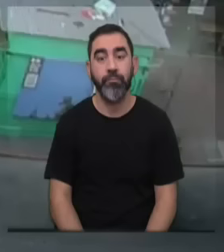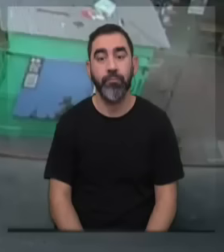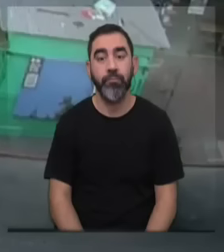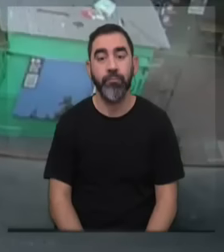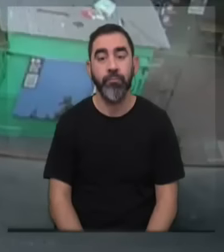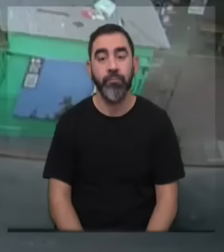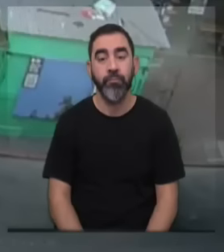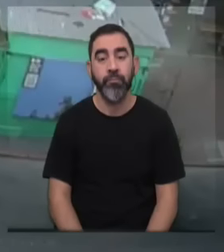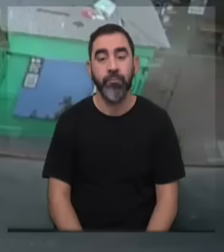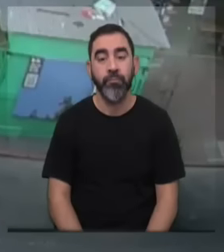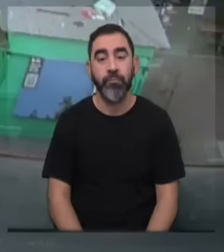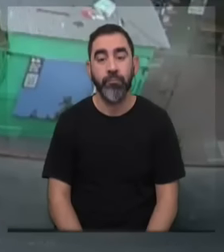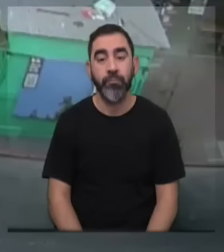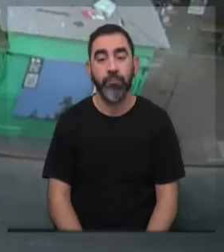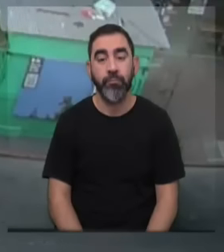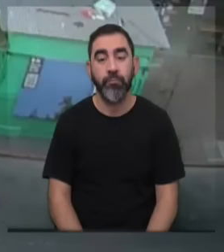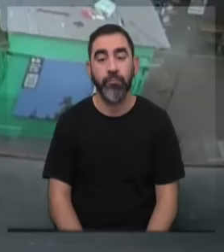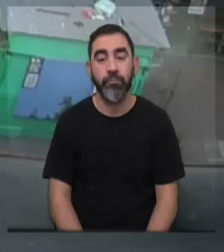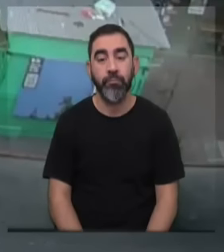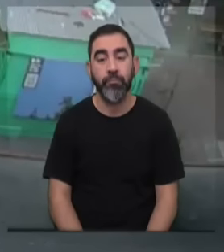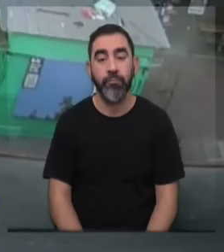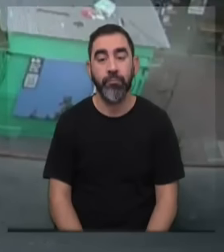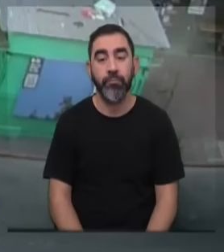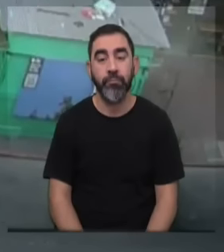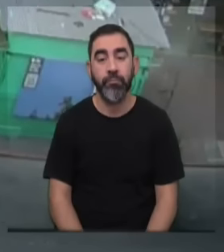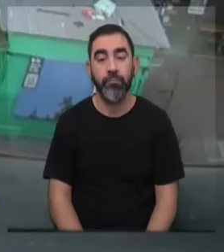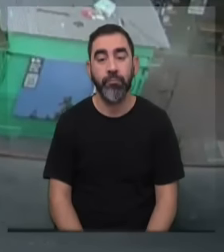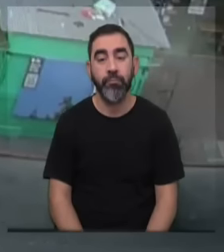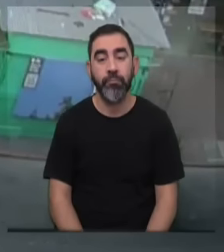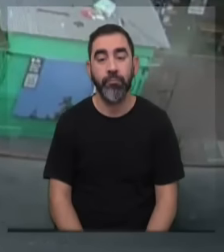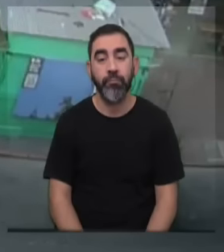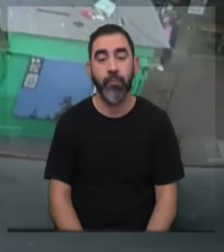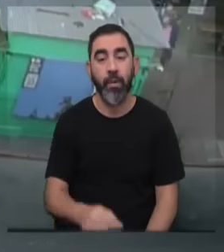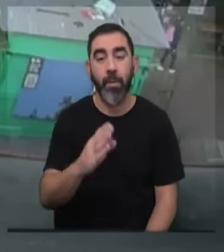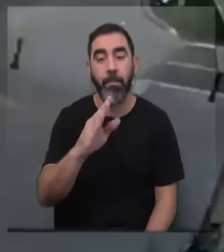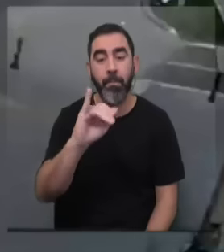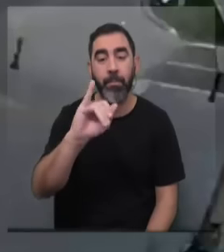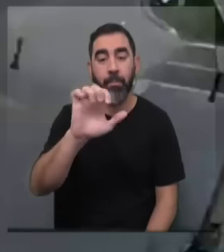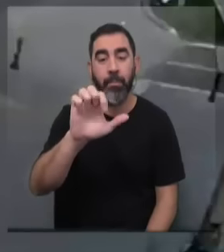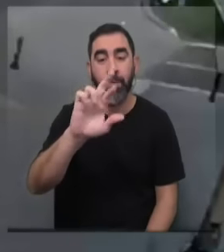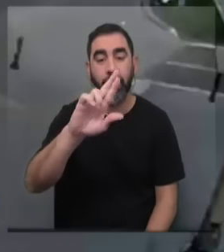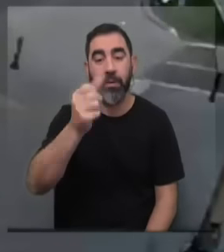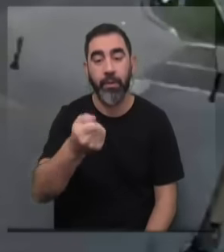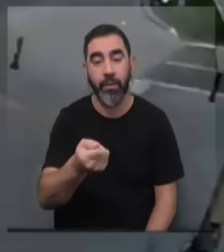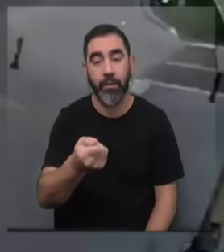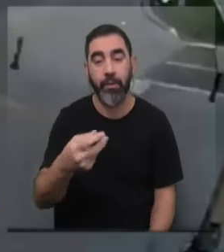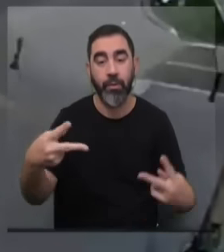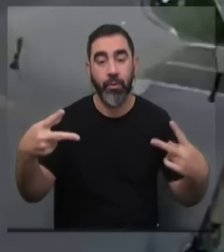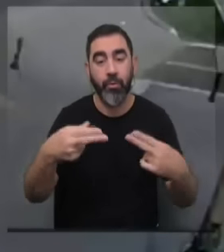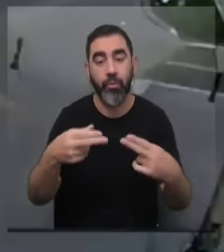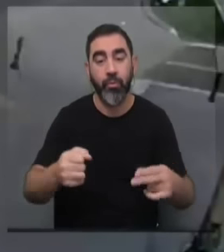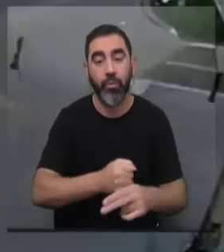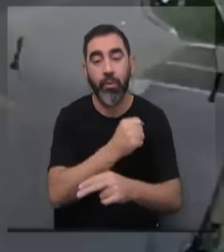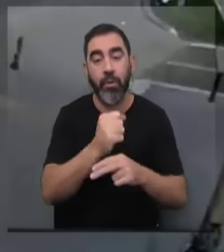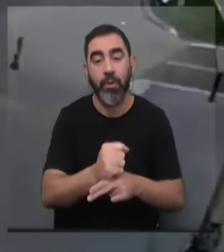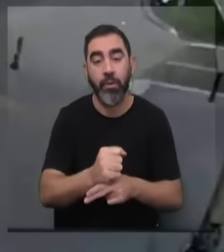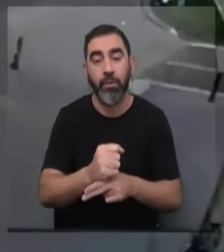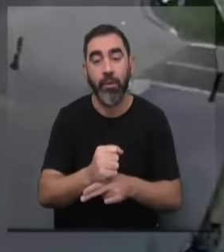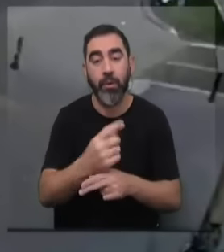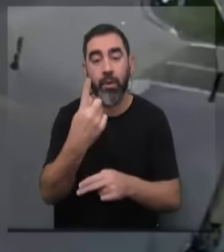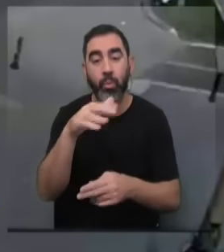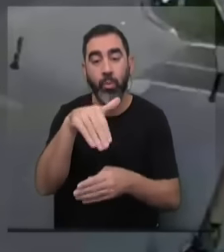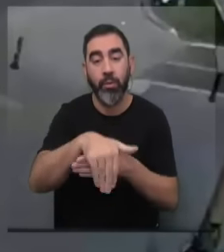en la circulación les adelantamos de todos modos que Luis piera entre Jackson y blanes va a estar cortado hasta las 13 por